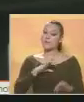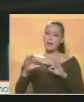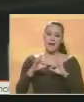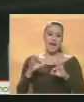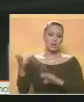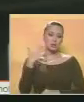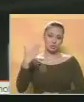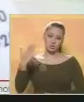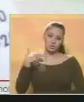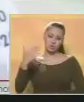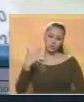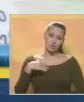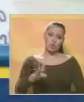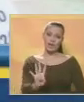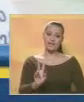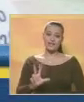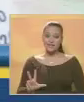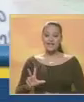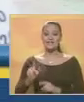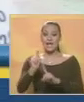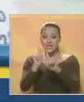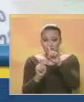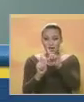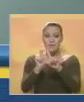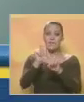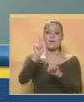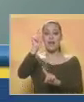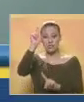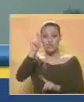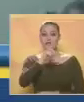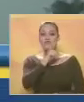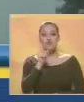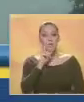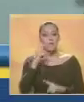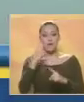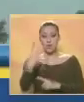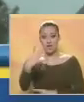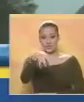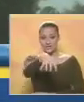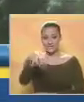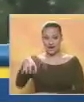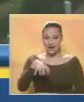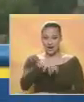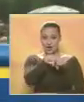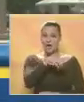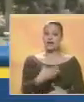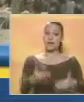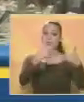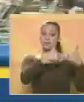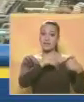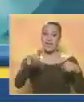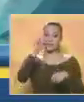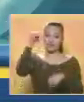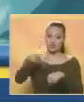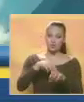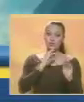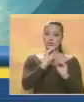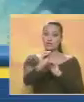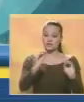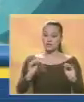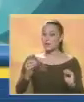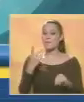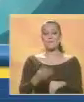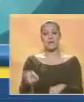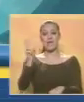temperaturas superen los 43 gr en Mineápolis Chicago Kansas y San Luis el servicio meteorológico nacional informó que la situación